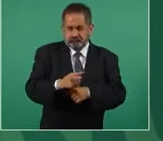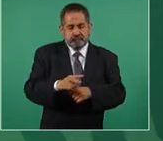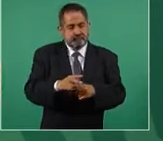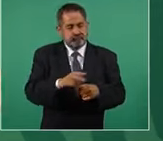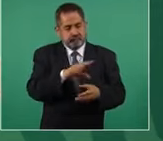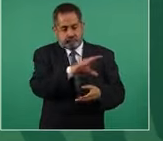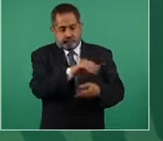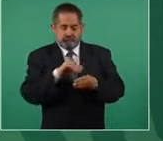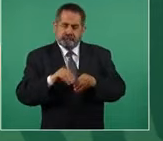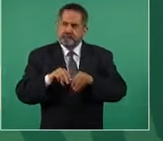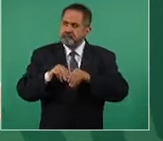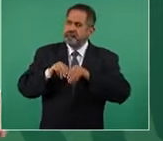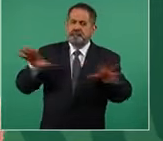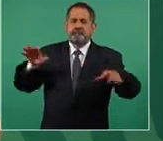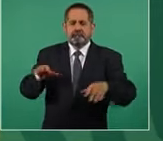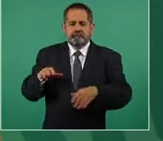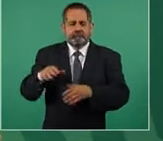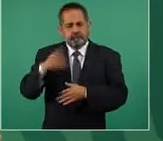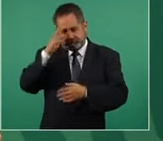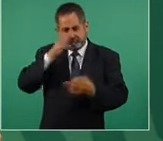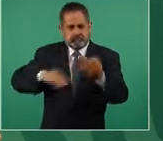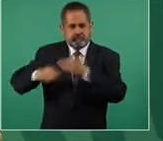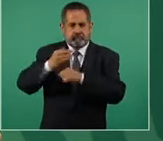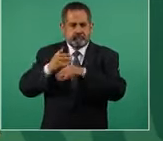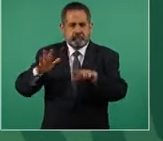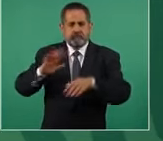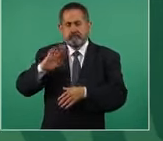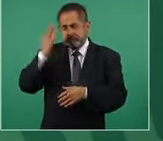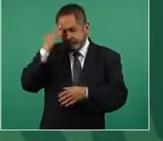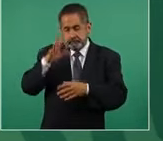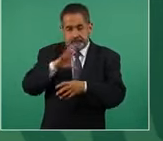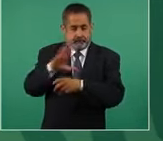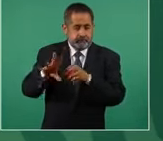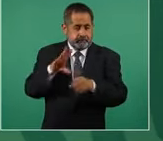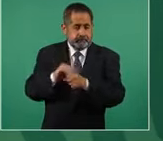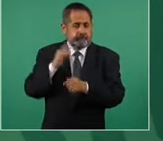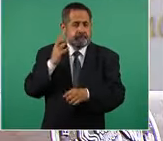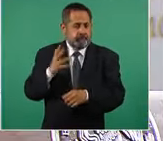y vamos a informar cuando se tenga ya